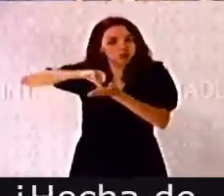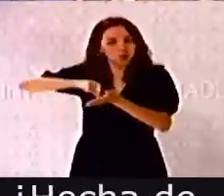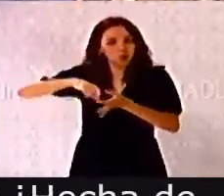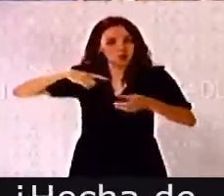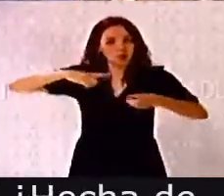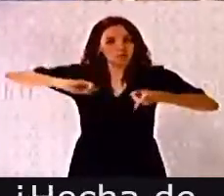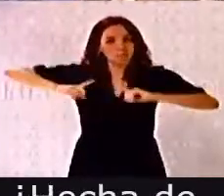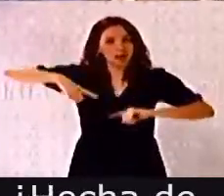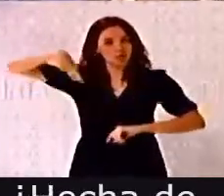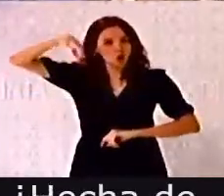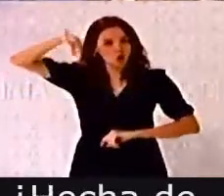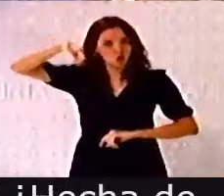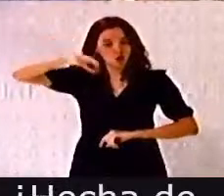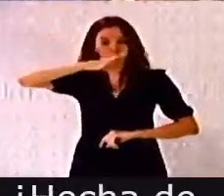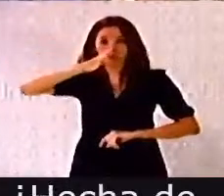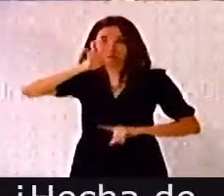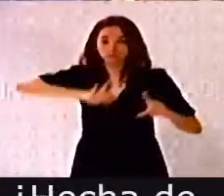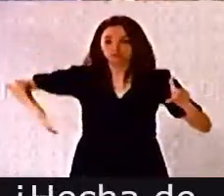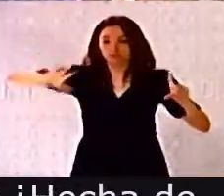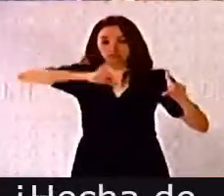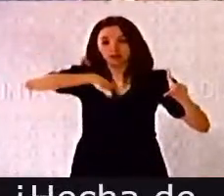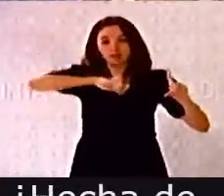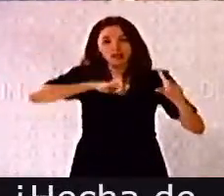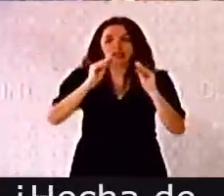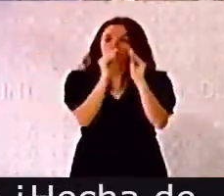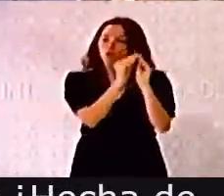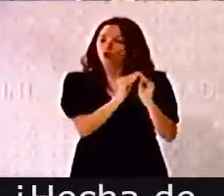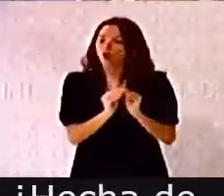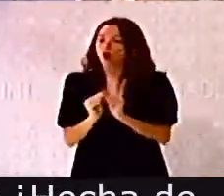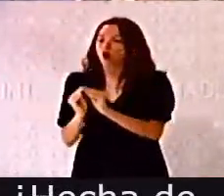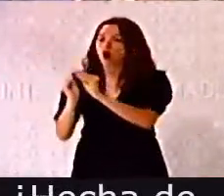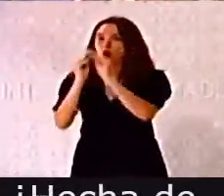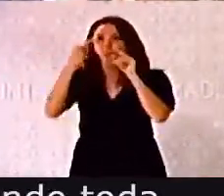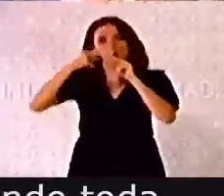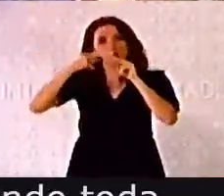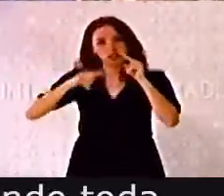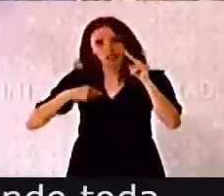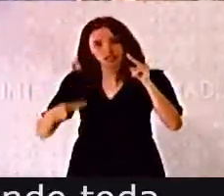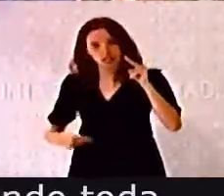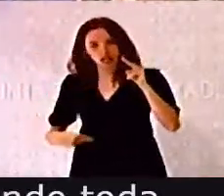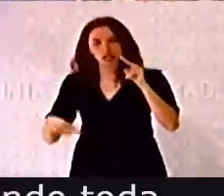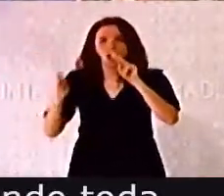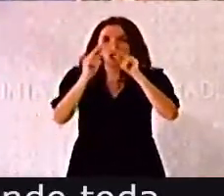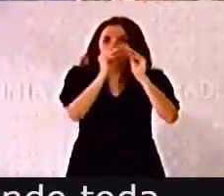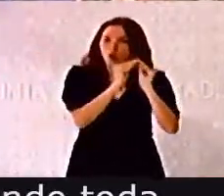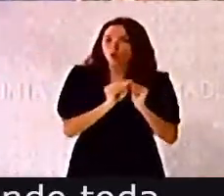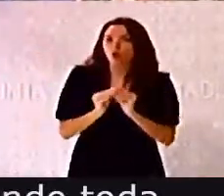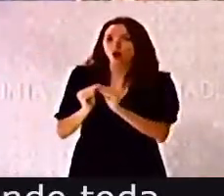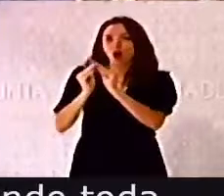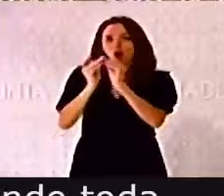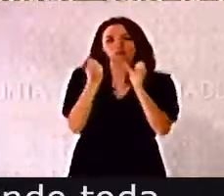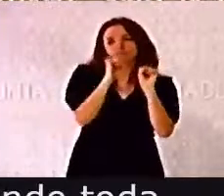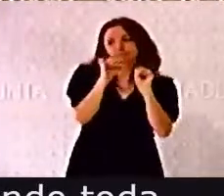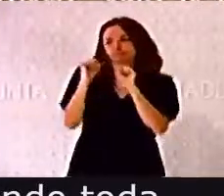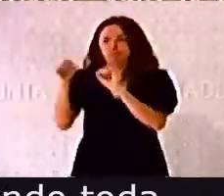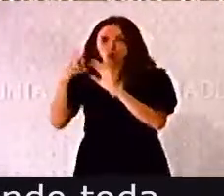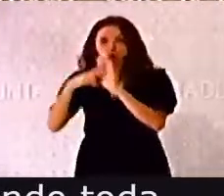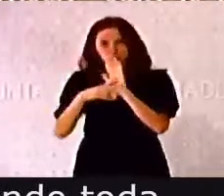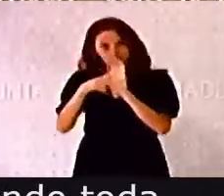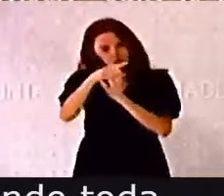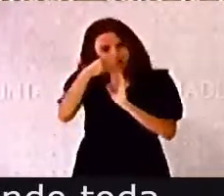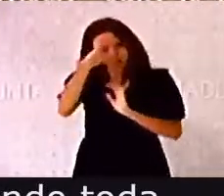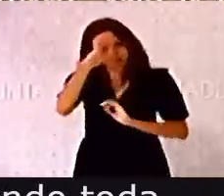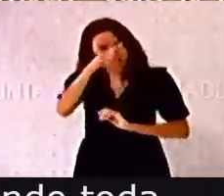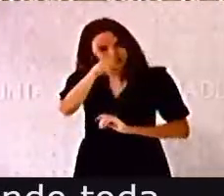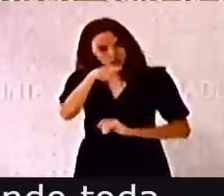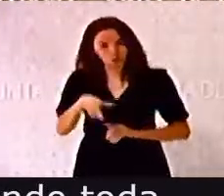que para toda España tenía la misma política sanitaria y la misma política de restricciones? Empezando por la